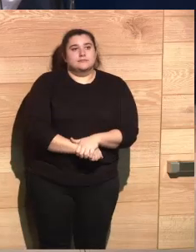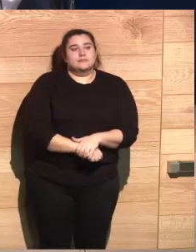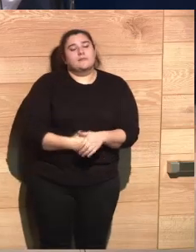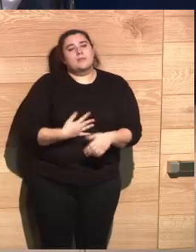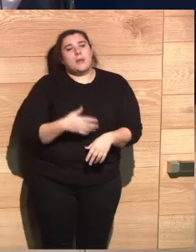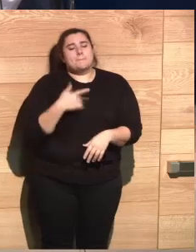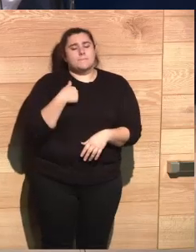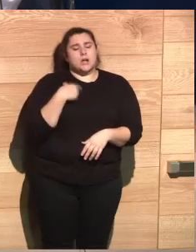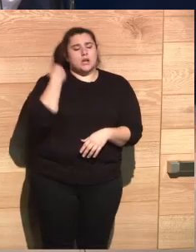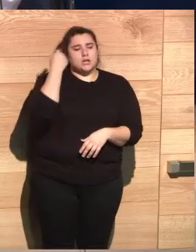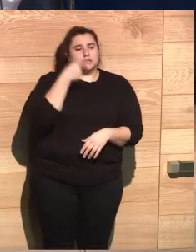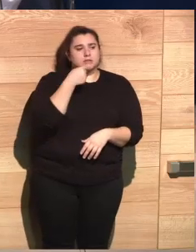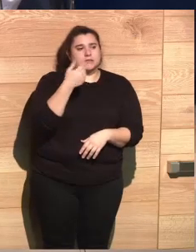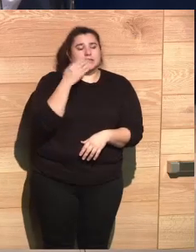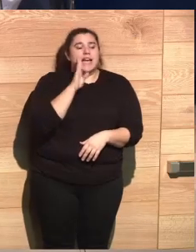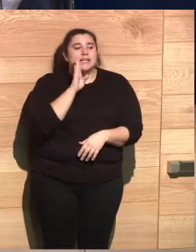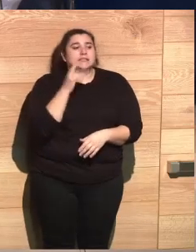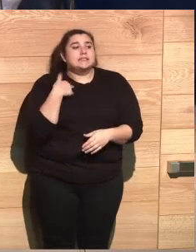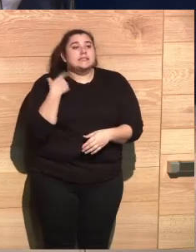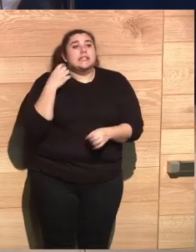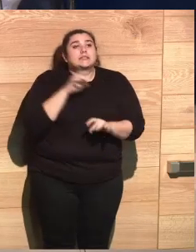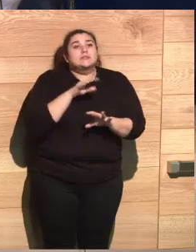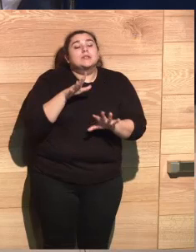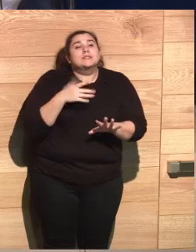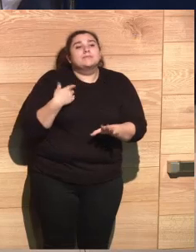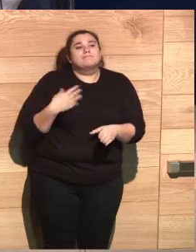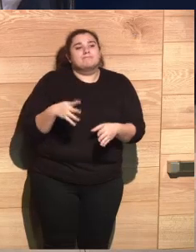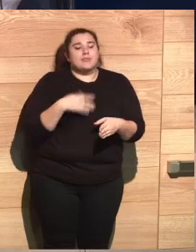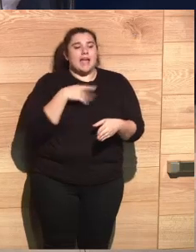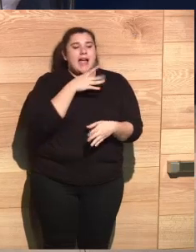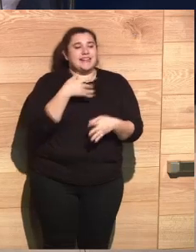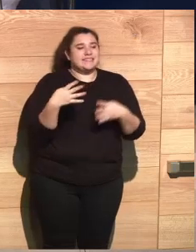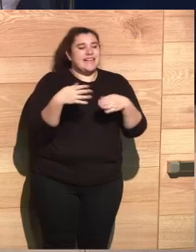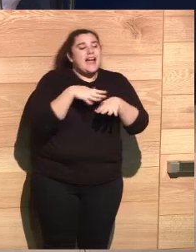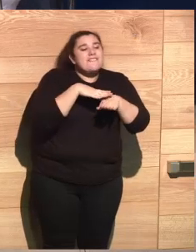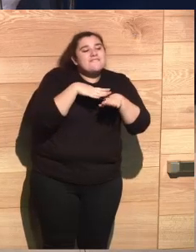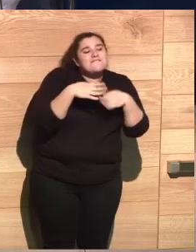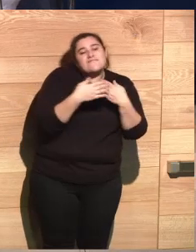Un poco como dije antes, hay que poner filtros porque parte de la actividad del juego es bastante ruidosa.